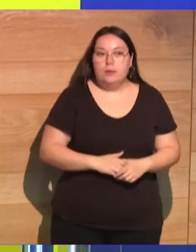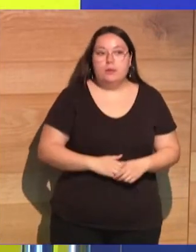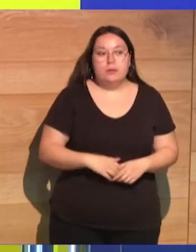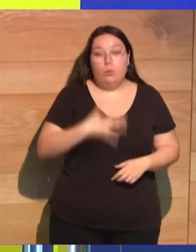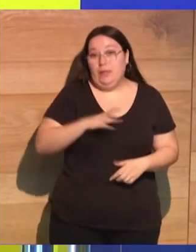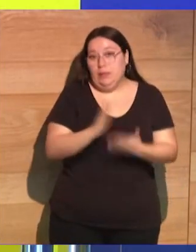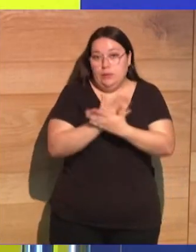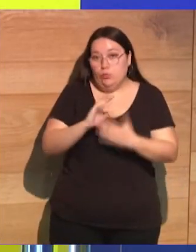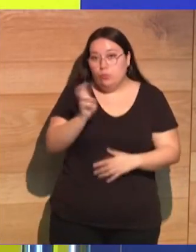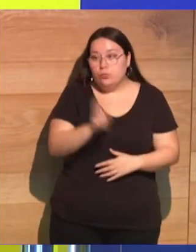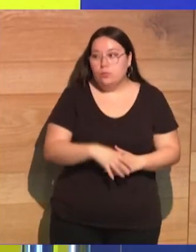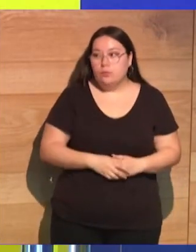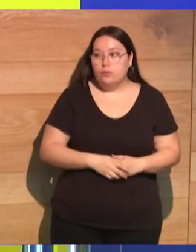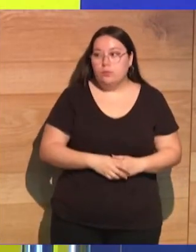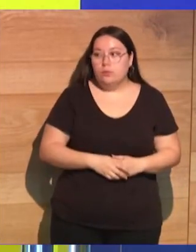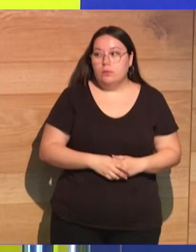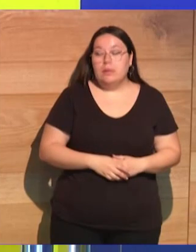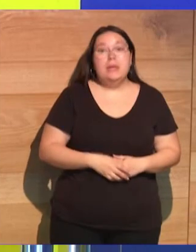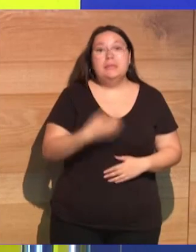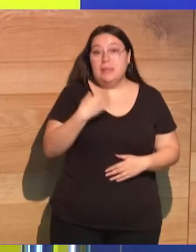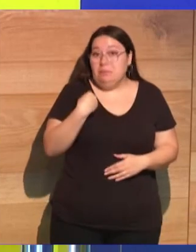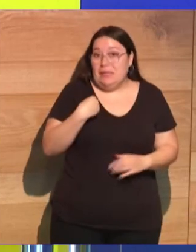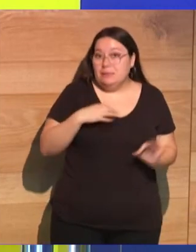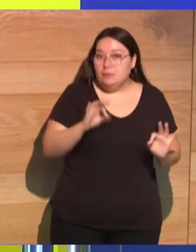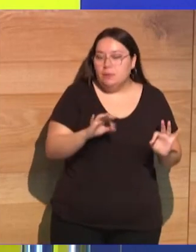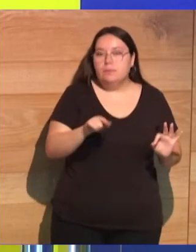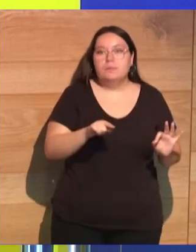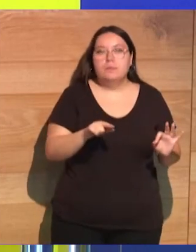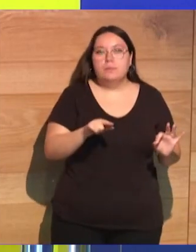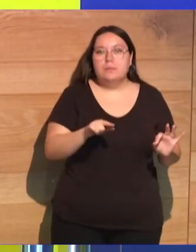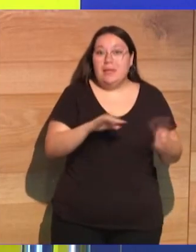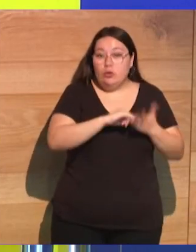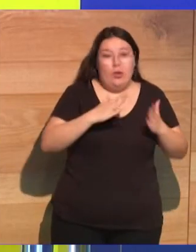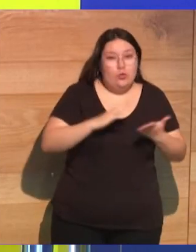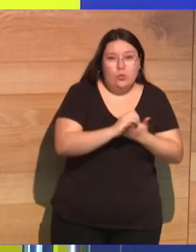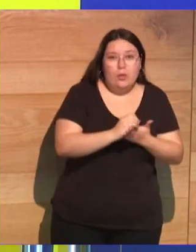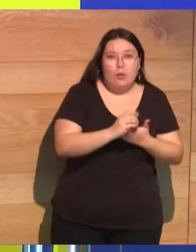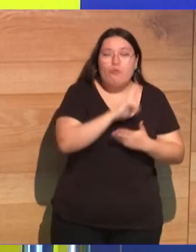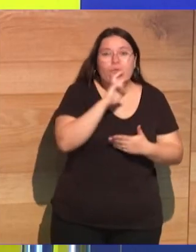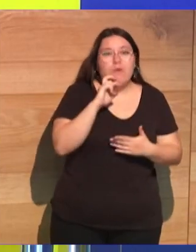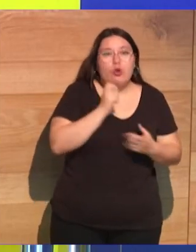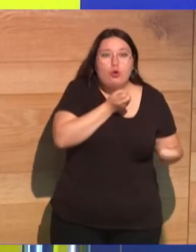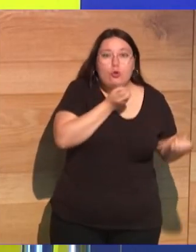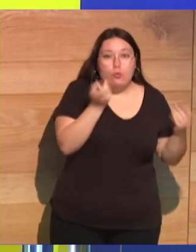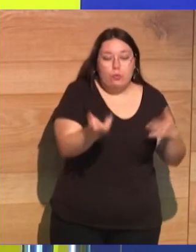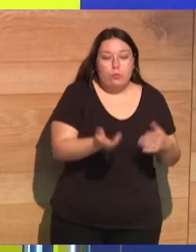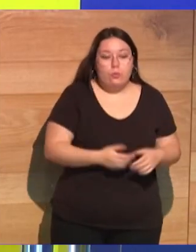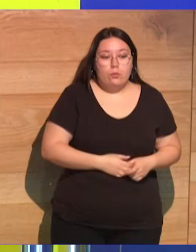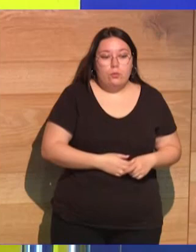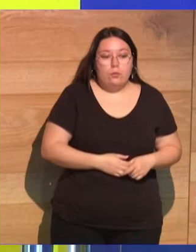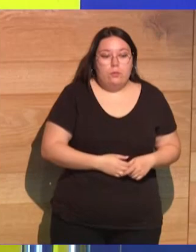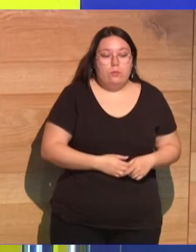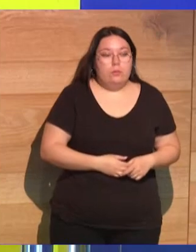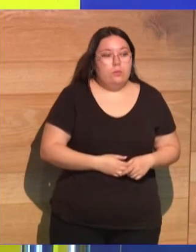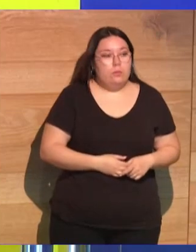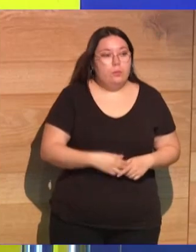otro sesgo, sino que en sí misma, toda tecnología en sí misma transmite un valor. En el caso